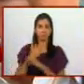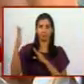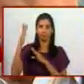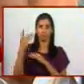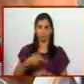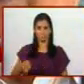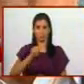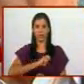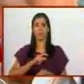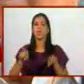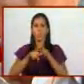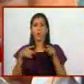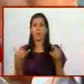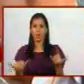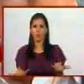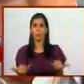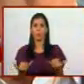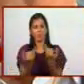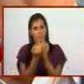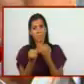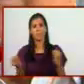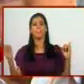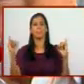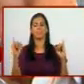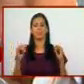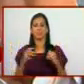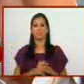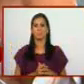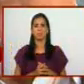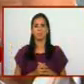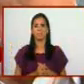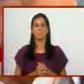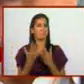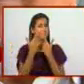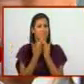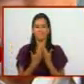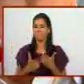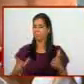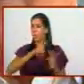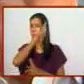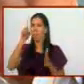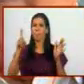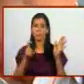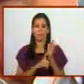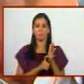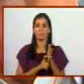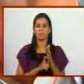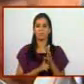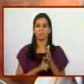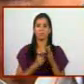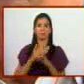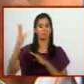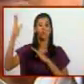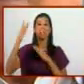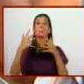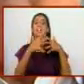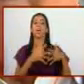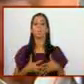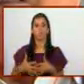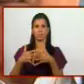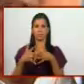en este momento es la independencia, la emancipación total de la influencia de Estados Unidos